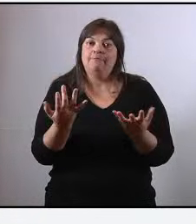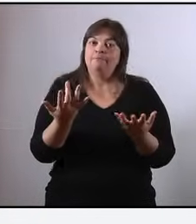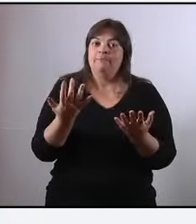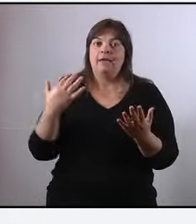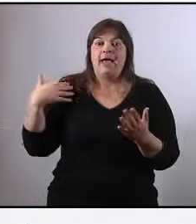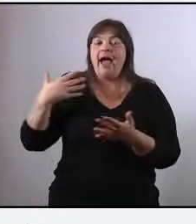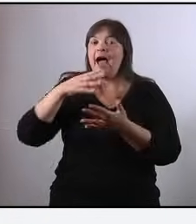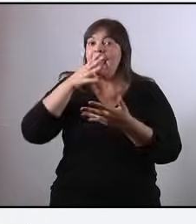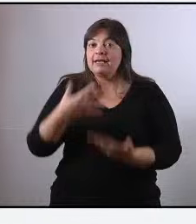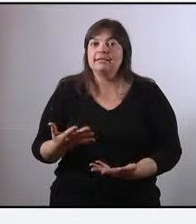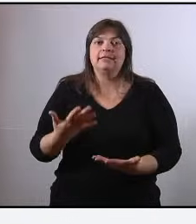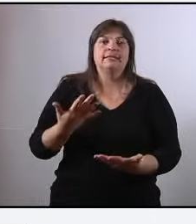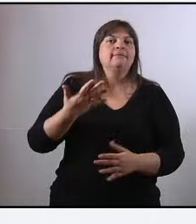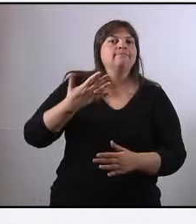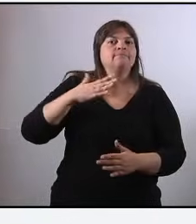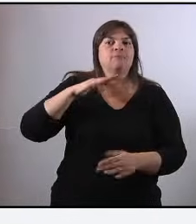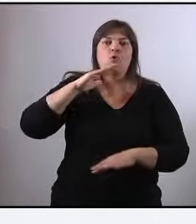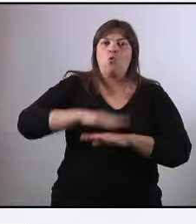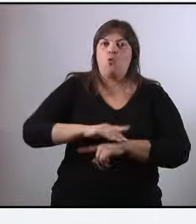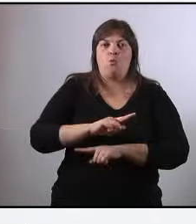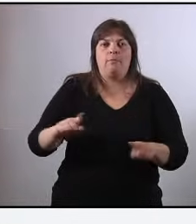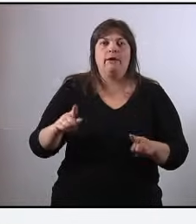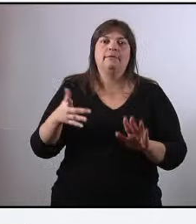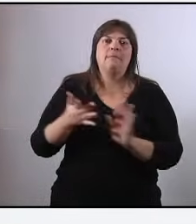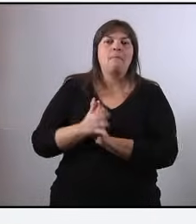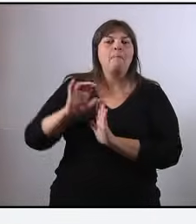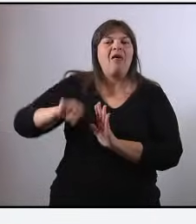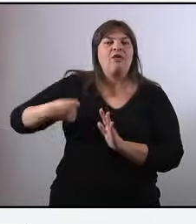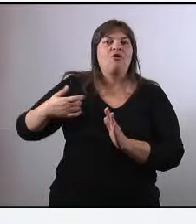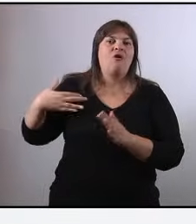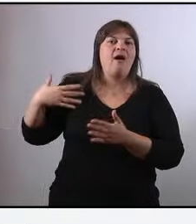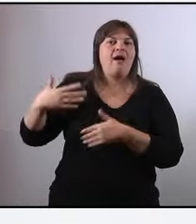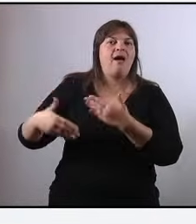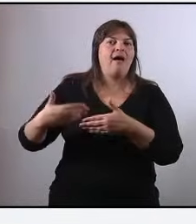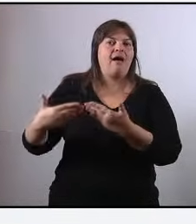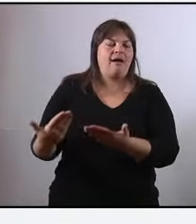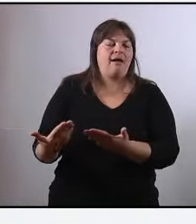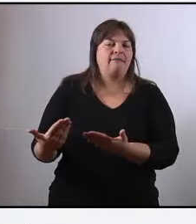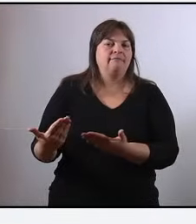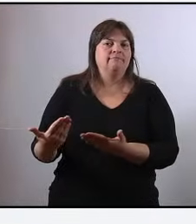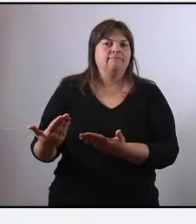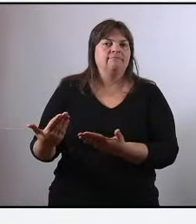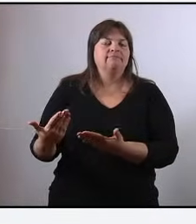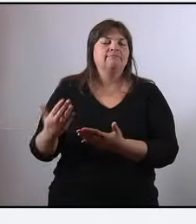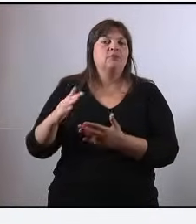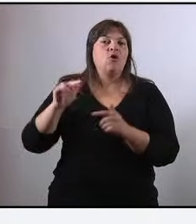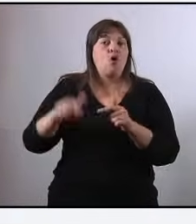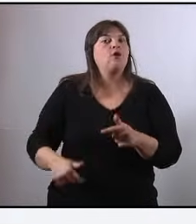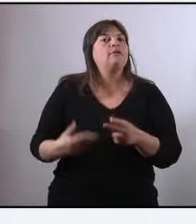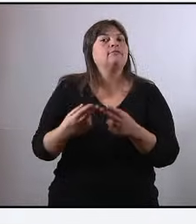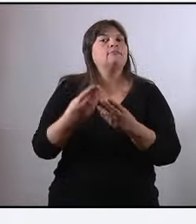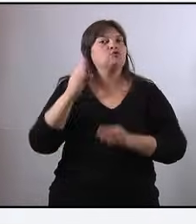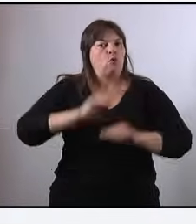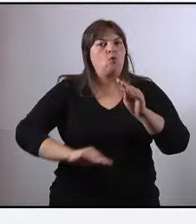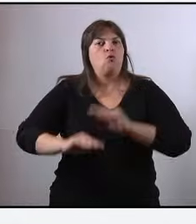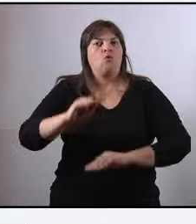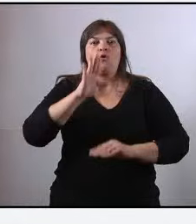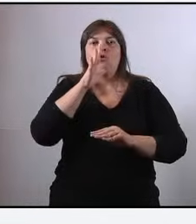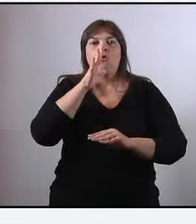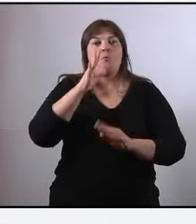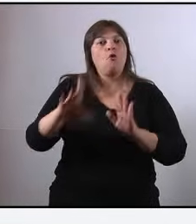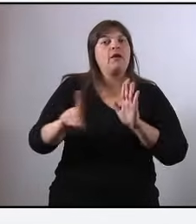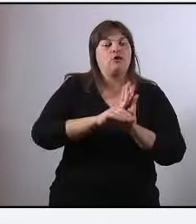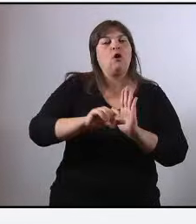hasta el momento, una laguna que se ha arrastrado desde entonces y que hoy eliminamos con la aprobación de